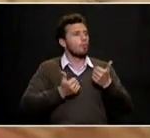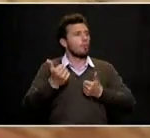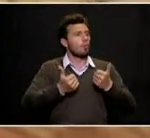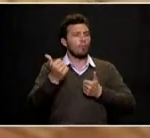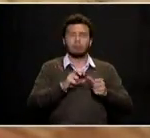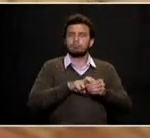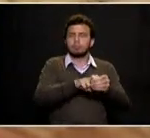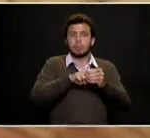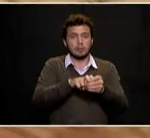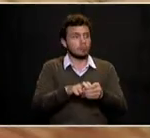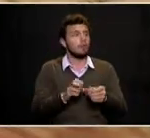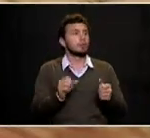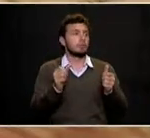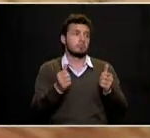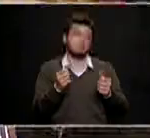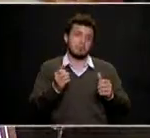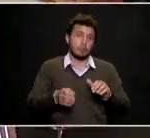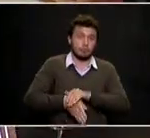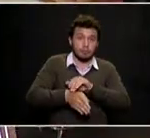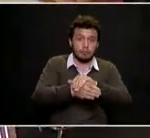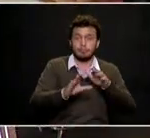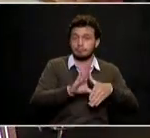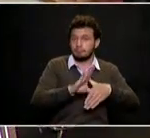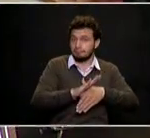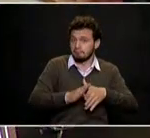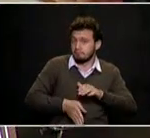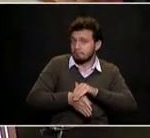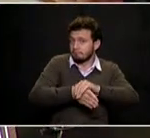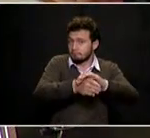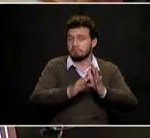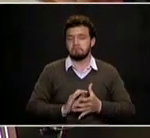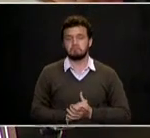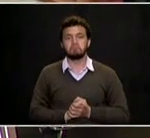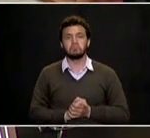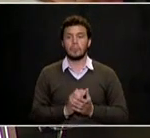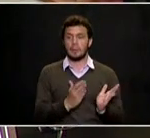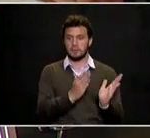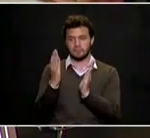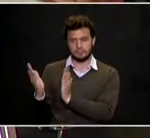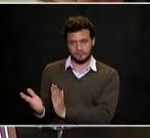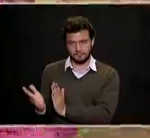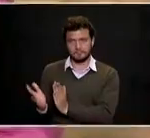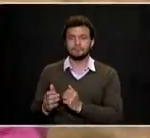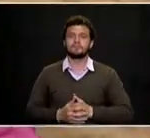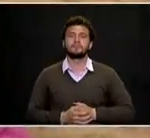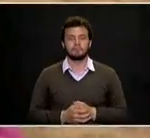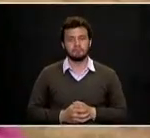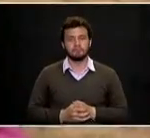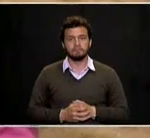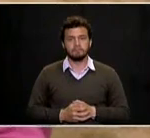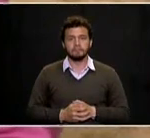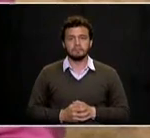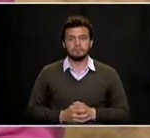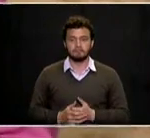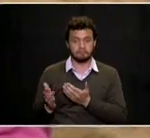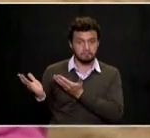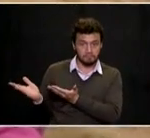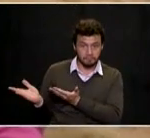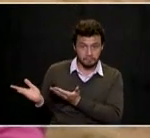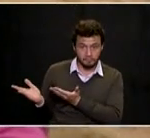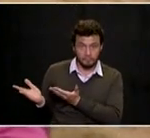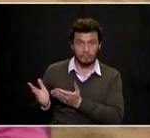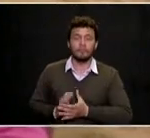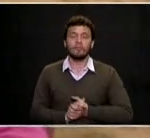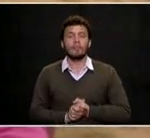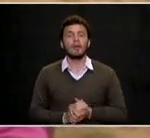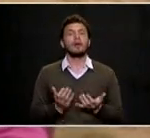pueden seguir operando en la legalidad ahora su turno el candidato jairo herrán bueno en primer lugar agradecerle a televen y